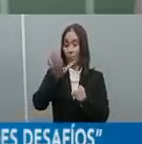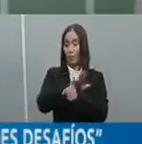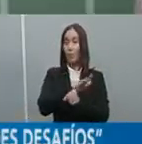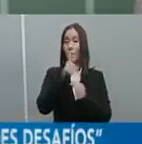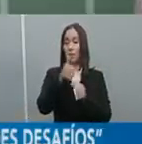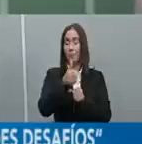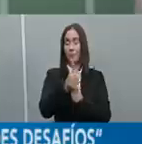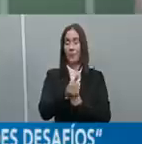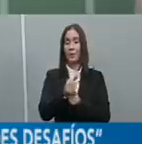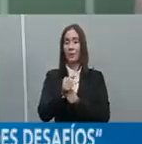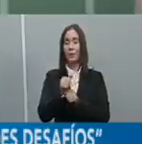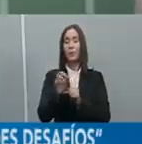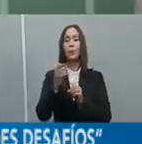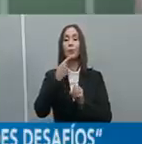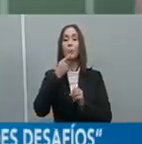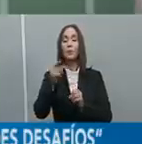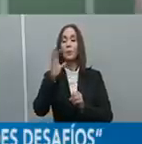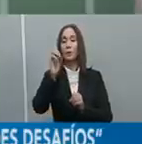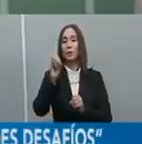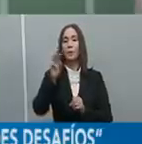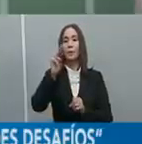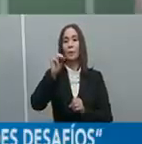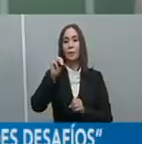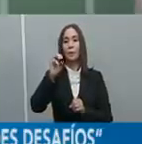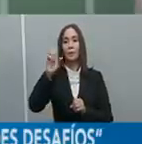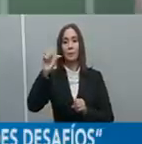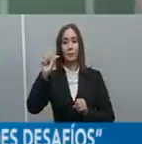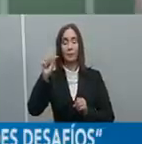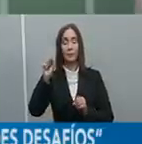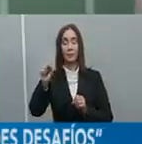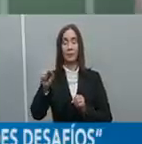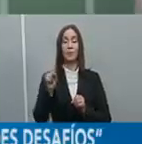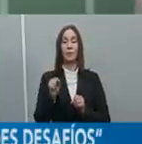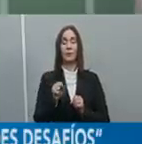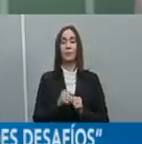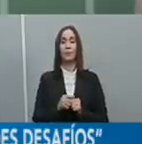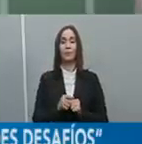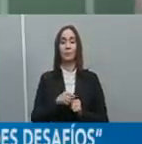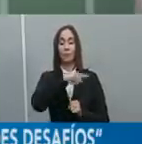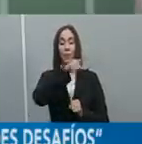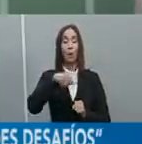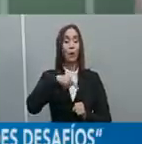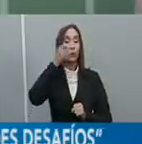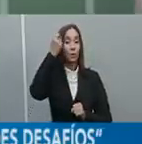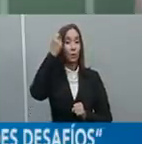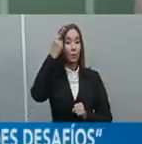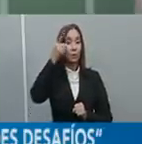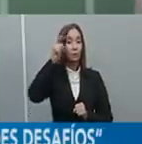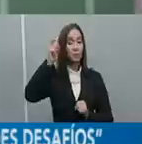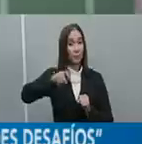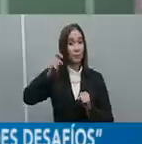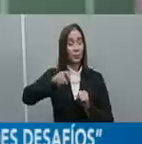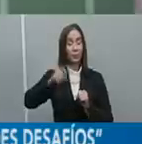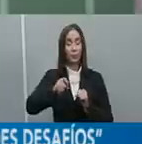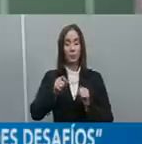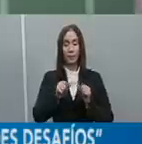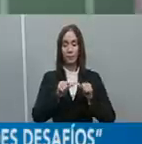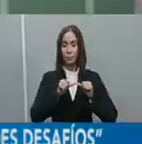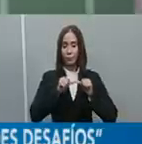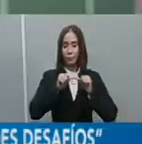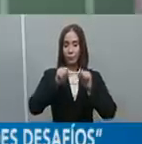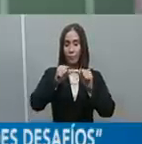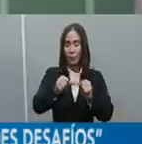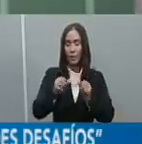Organización Mundial de la Salud. Entendemos que esta es la forma adecuada para seguir avanzando en la apertura de las